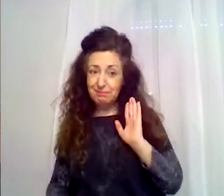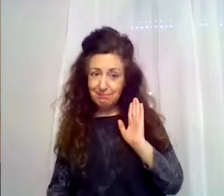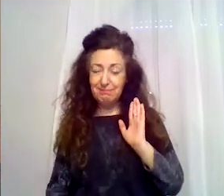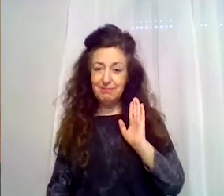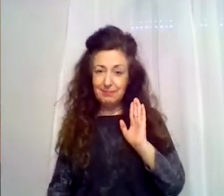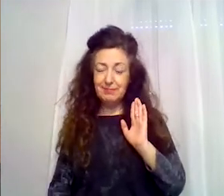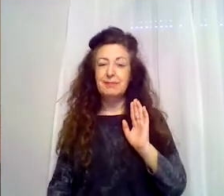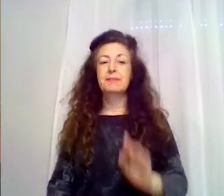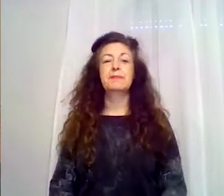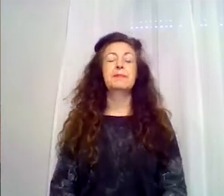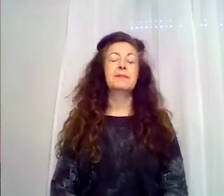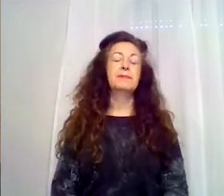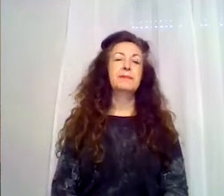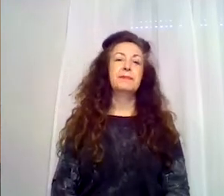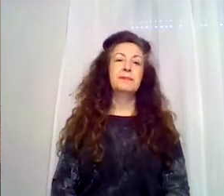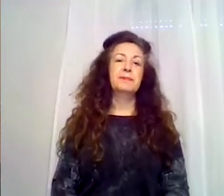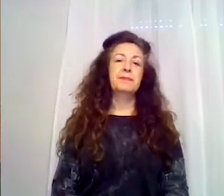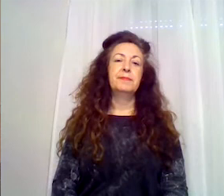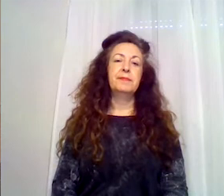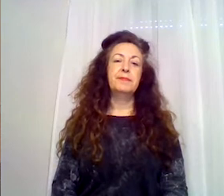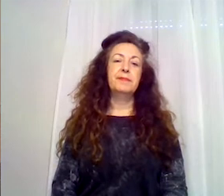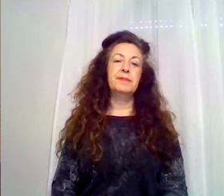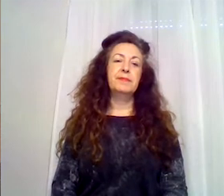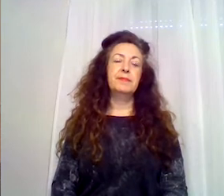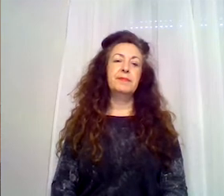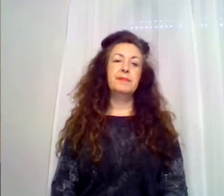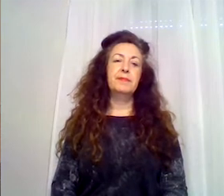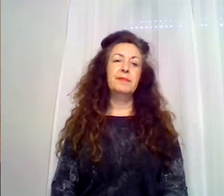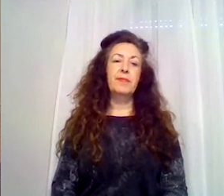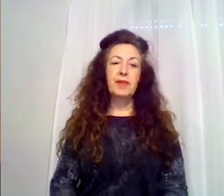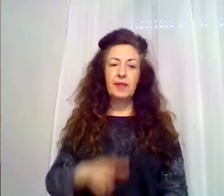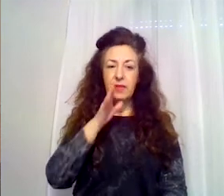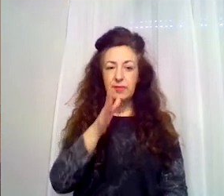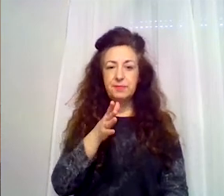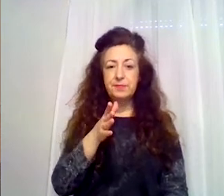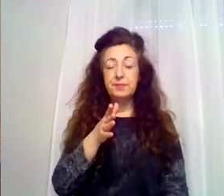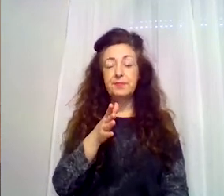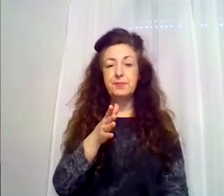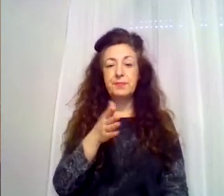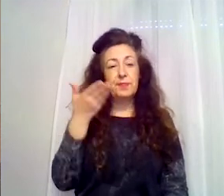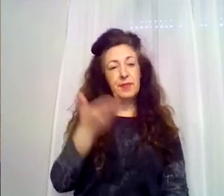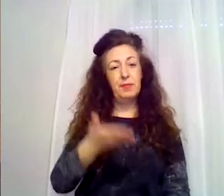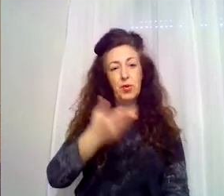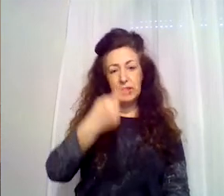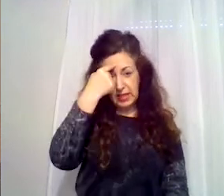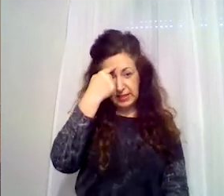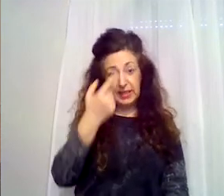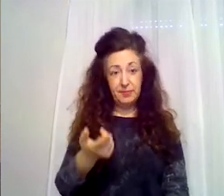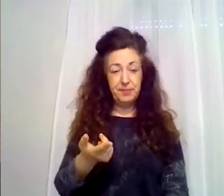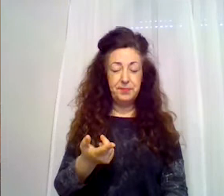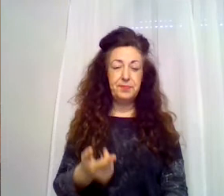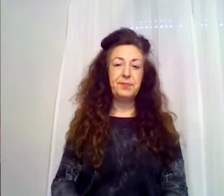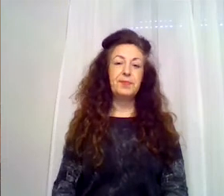bastante corriente, y tampoco debemos ver como muy raro, hoy llamaríamos inmediatamente a la policía, pero entonces no, que un par de